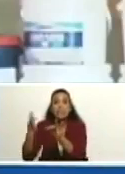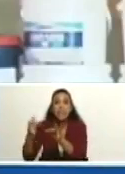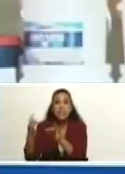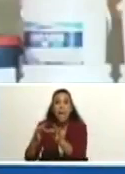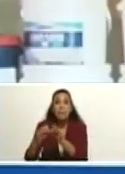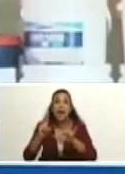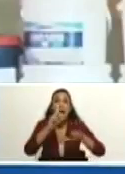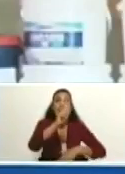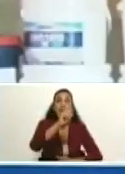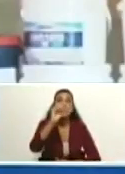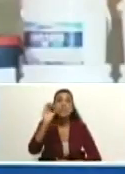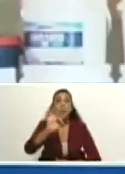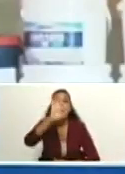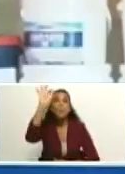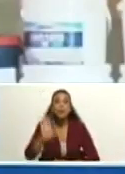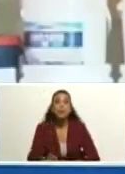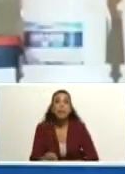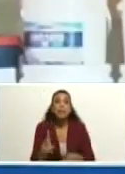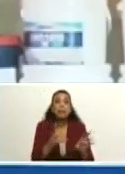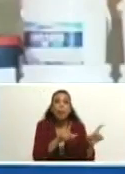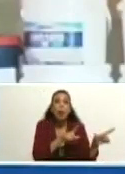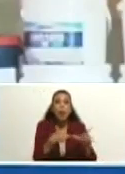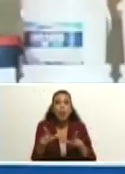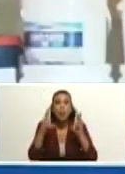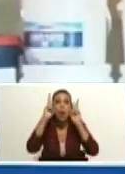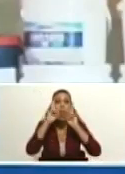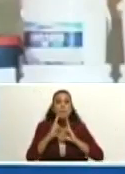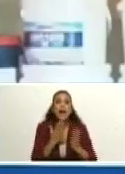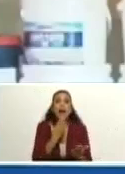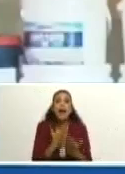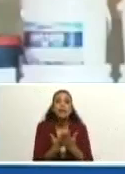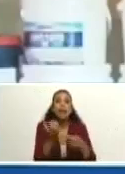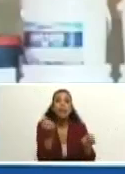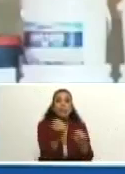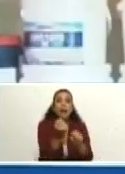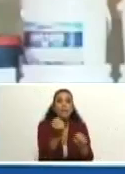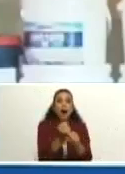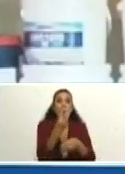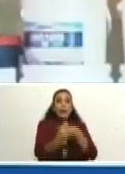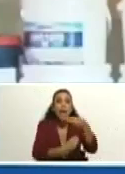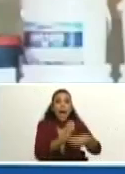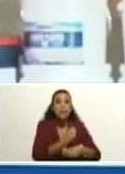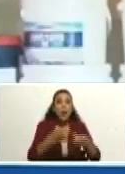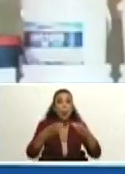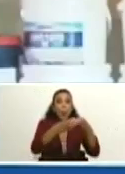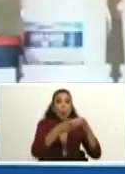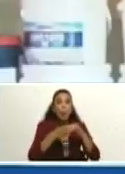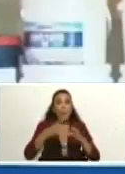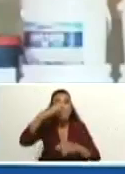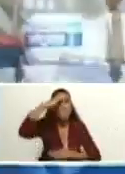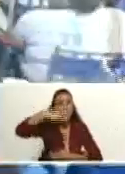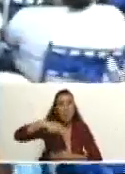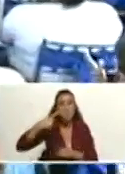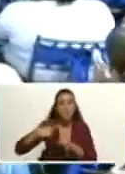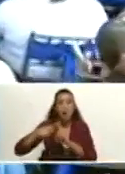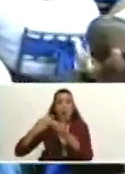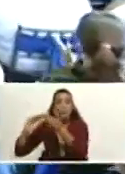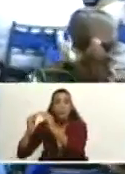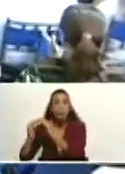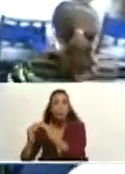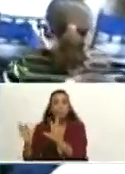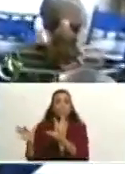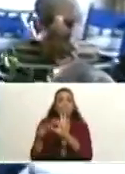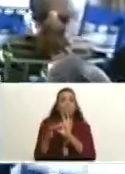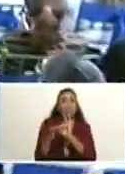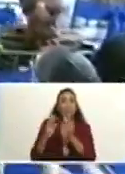el 100% recuperado, gracias al trabajo de la Unión Cívico-Militar. Gracias al trabajo